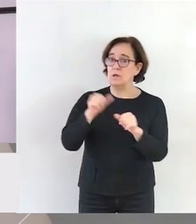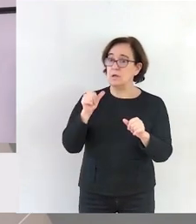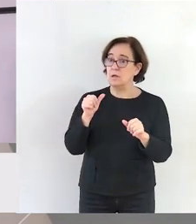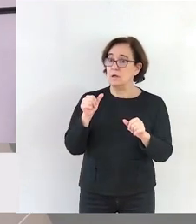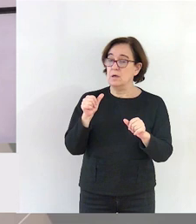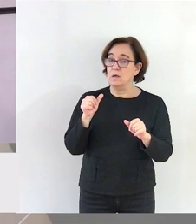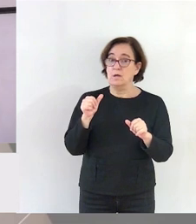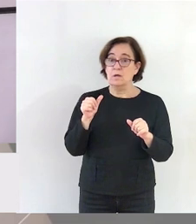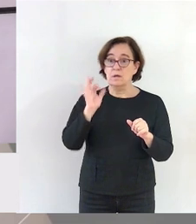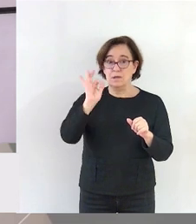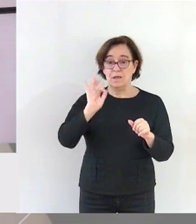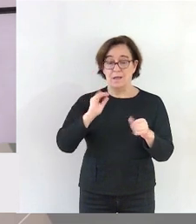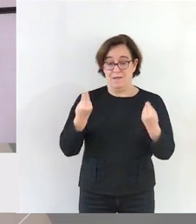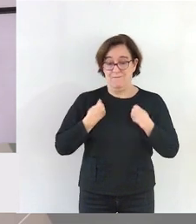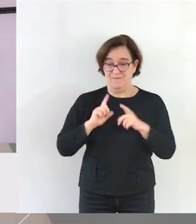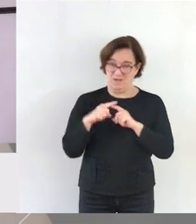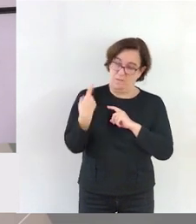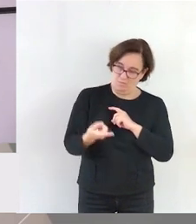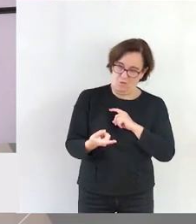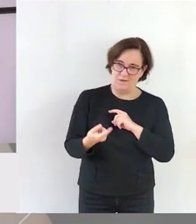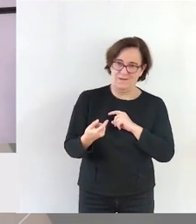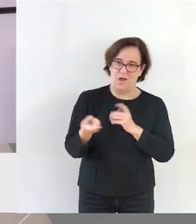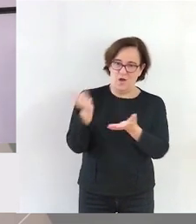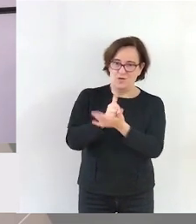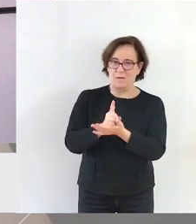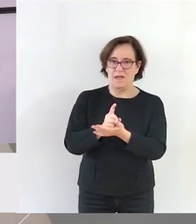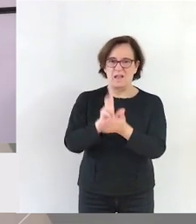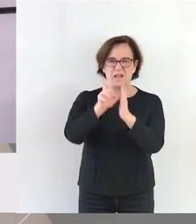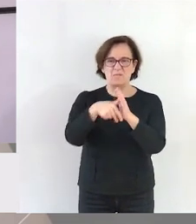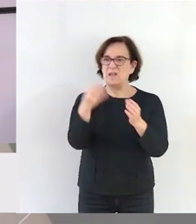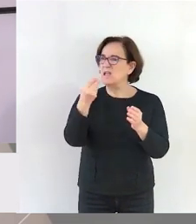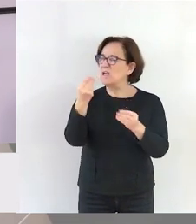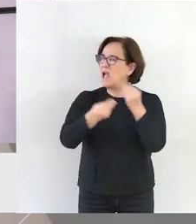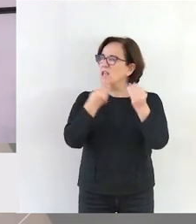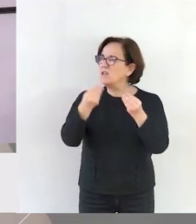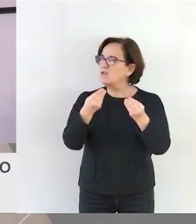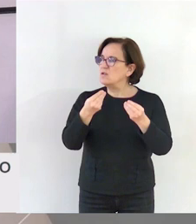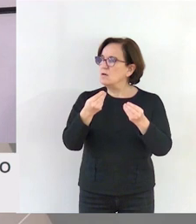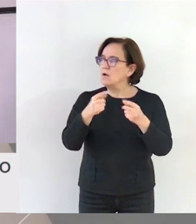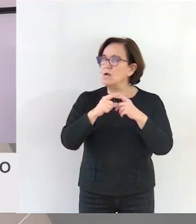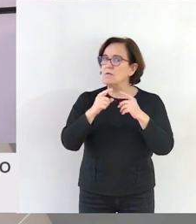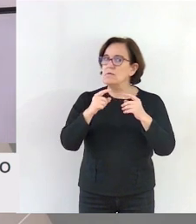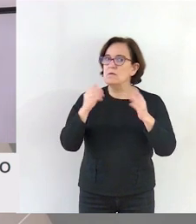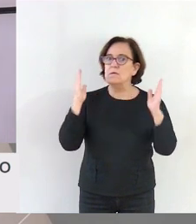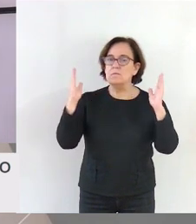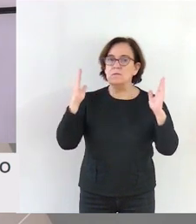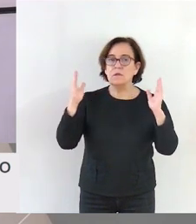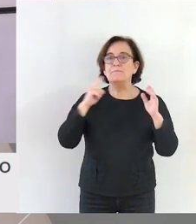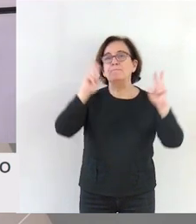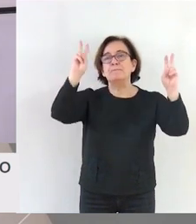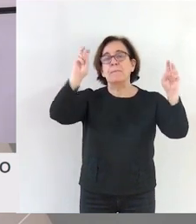he vivido después también más tarde y dices Bueno y qué es lo que han acumulado durante todo este tiempo yo lo llamo